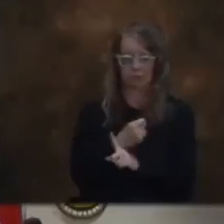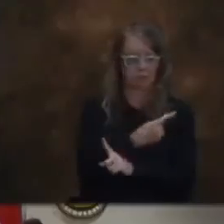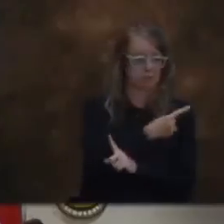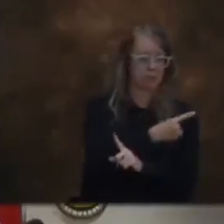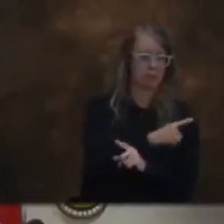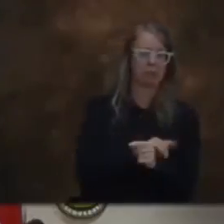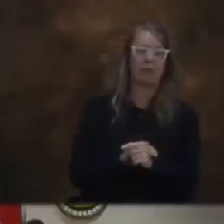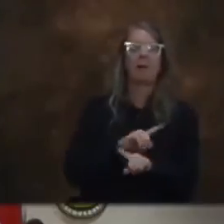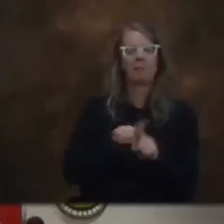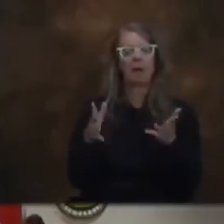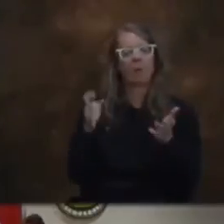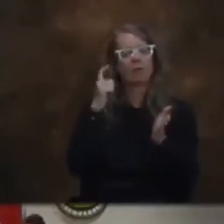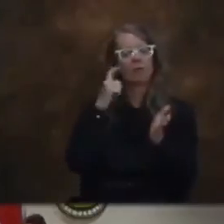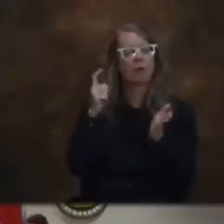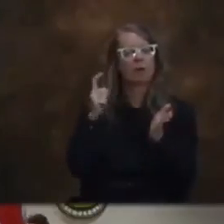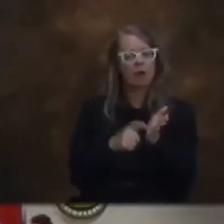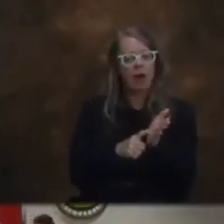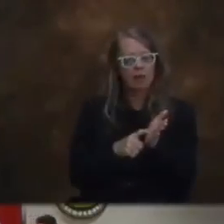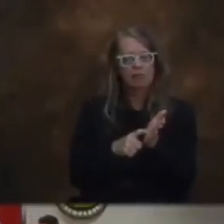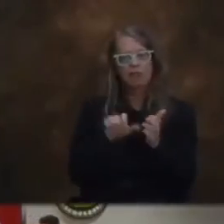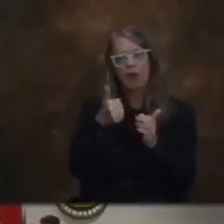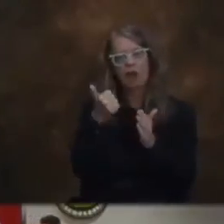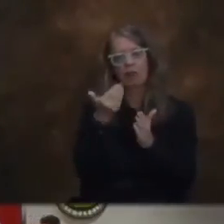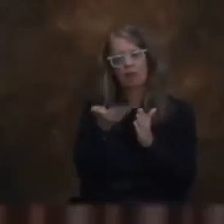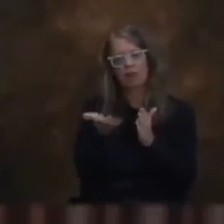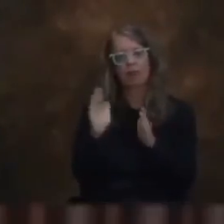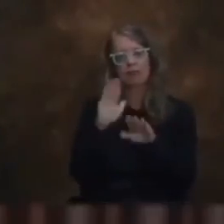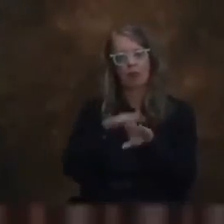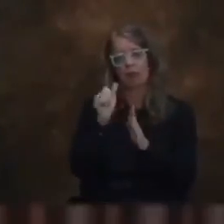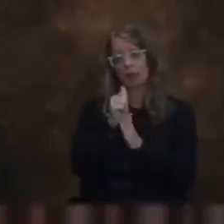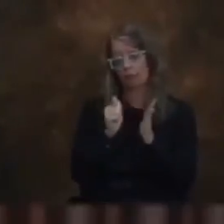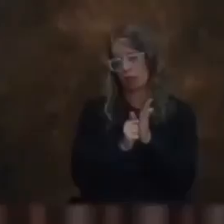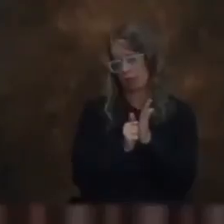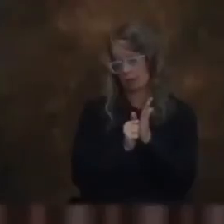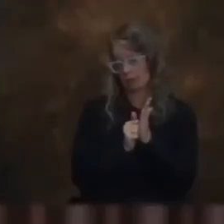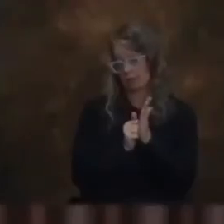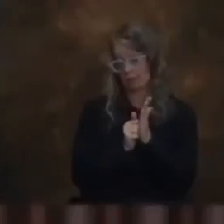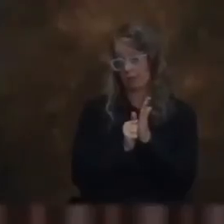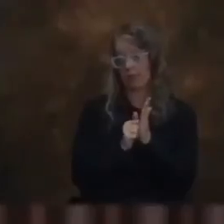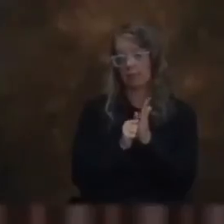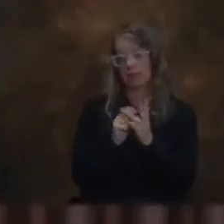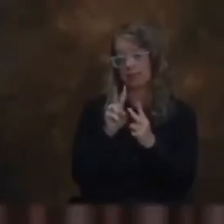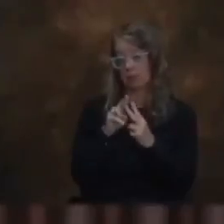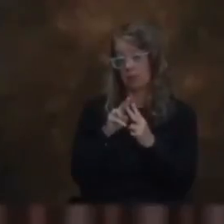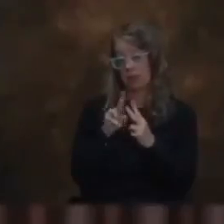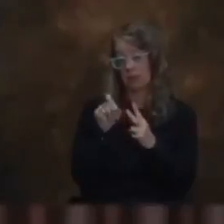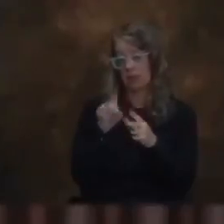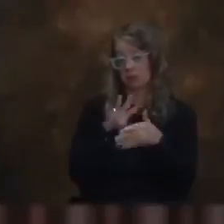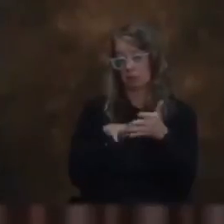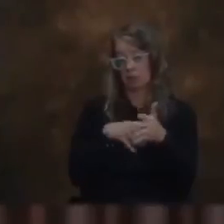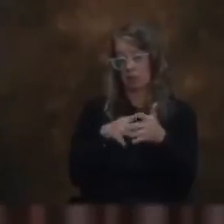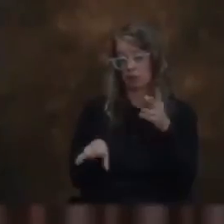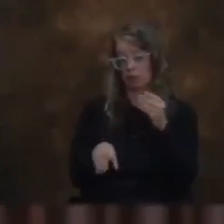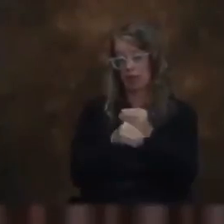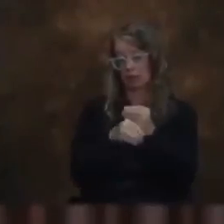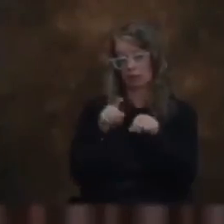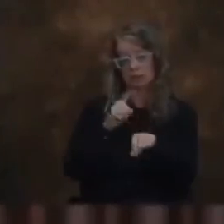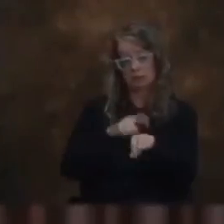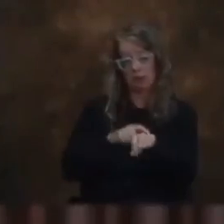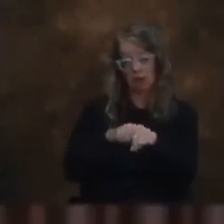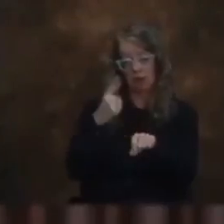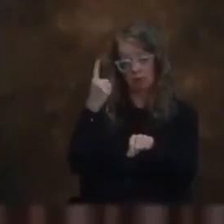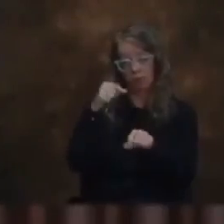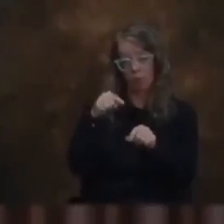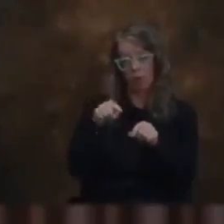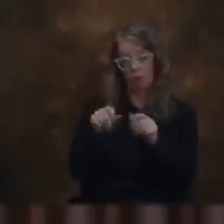añadir puntos a nuestra agenda y es que tal vez deberíamos agendar más tiempo para tener estas conversaciones